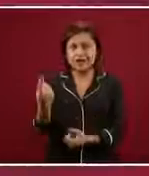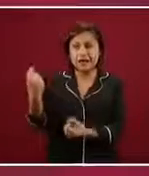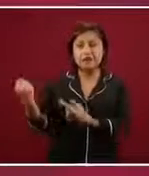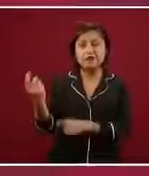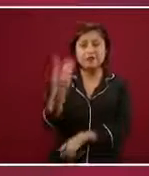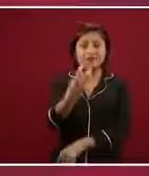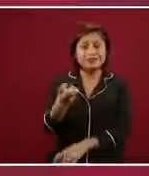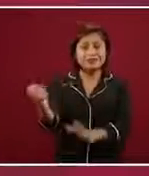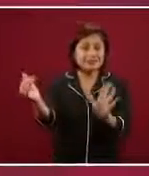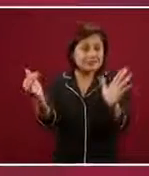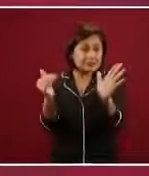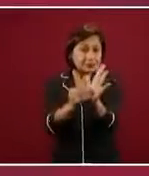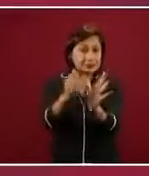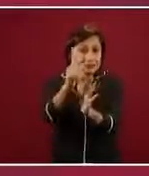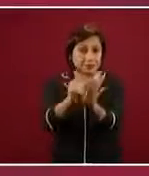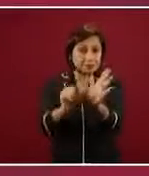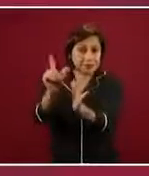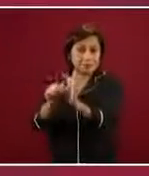mensuales de sueldo.